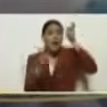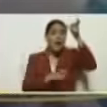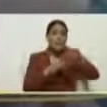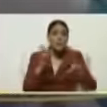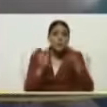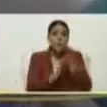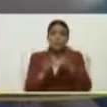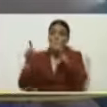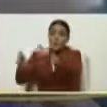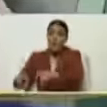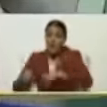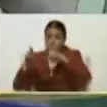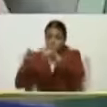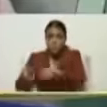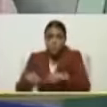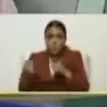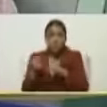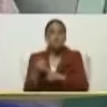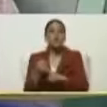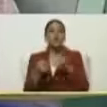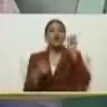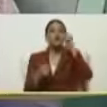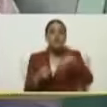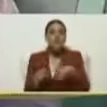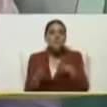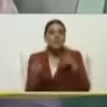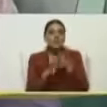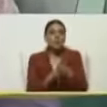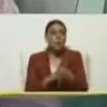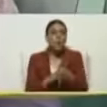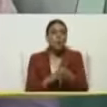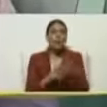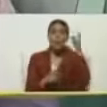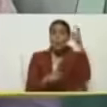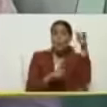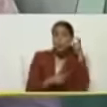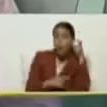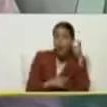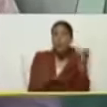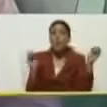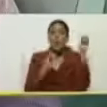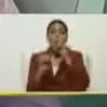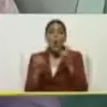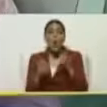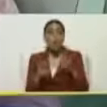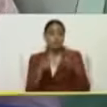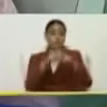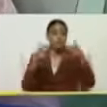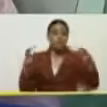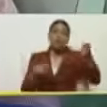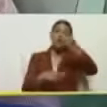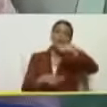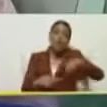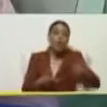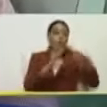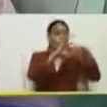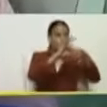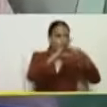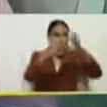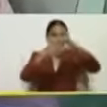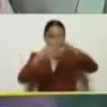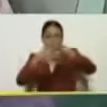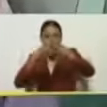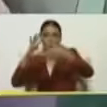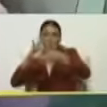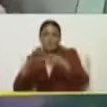urbana, periurbana, semirural, unir todas las formas de producción a lo